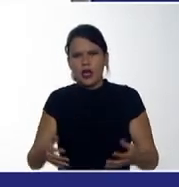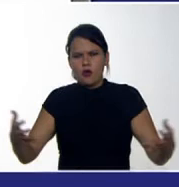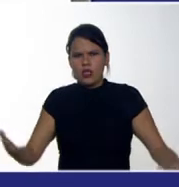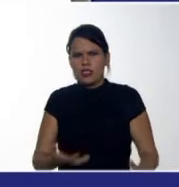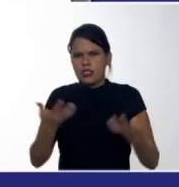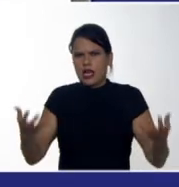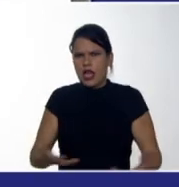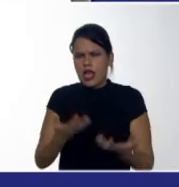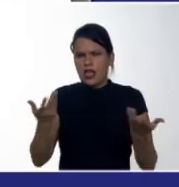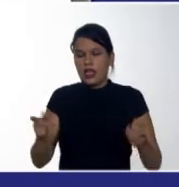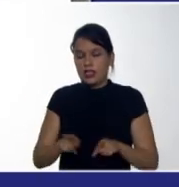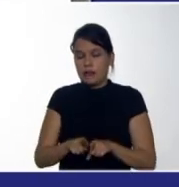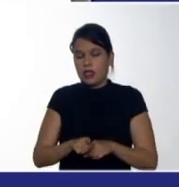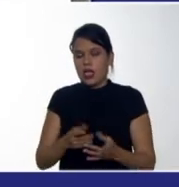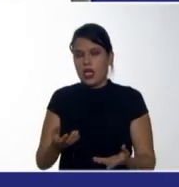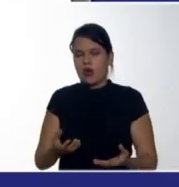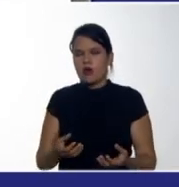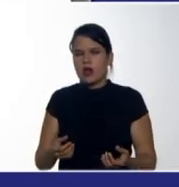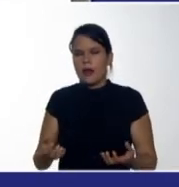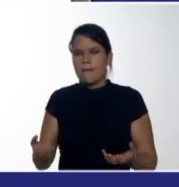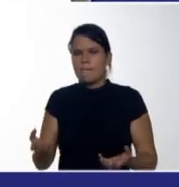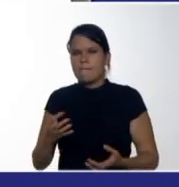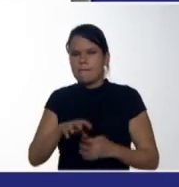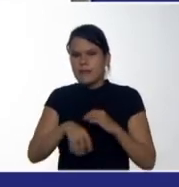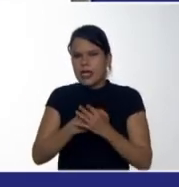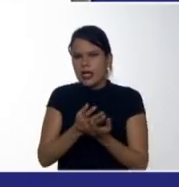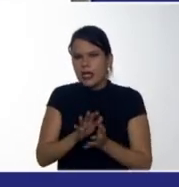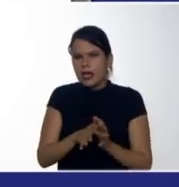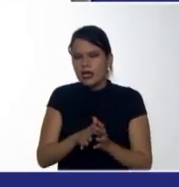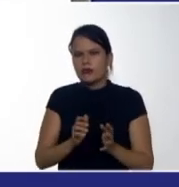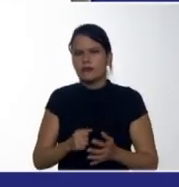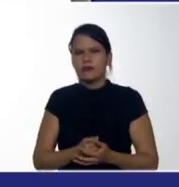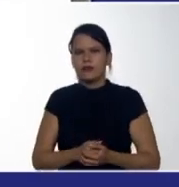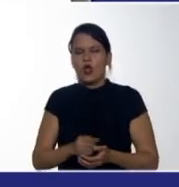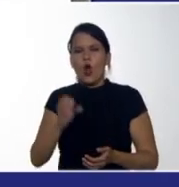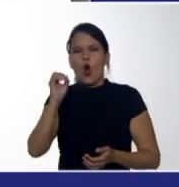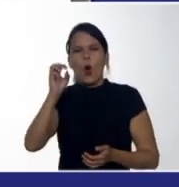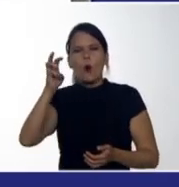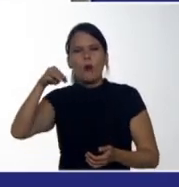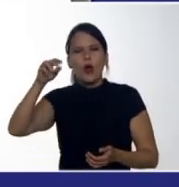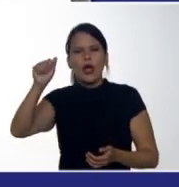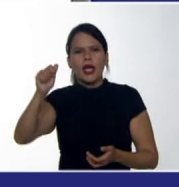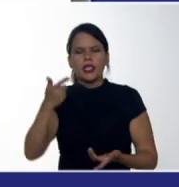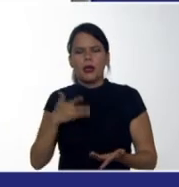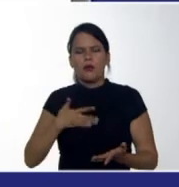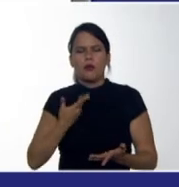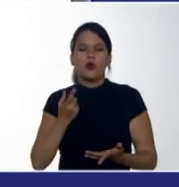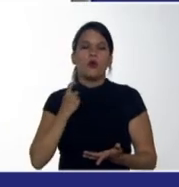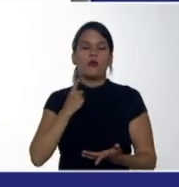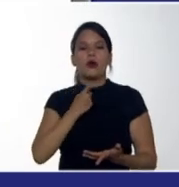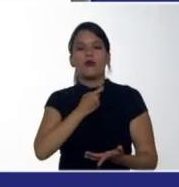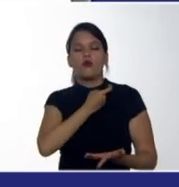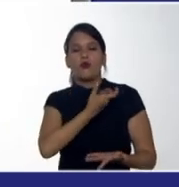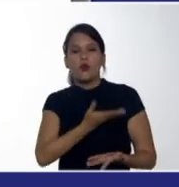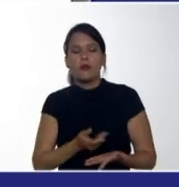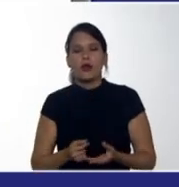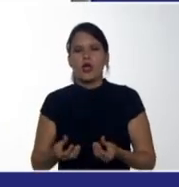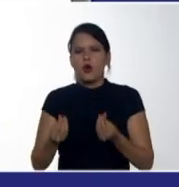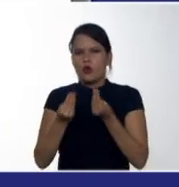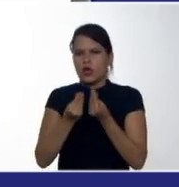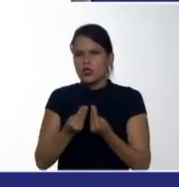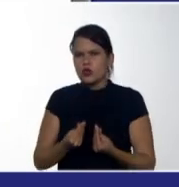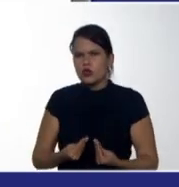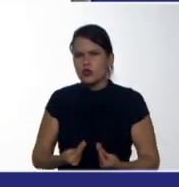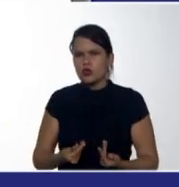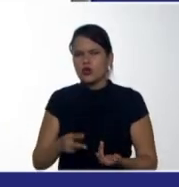ensalada, también es una mezcla heterogénea. Y homogénea podemos tener entonces un perfume, una solución de